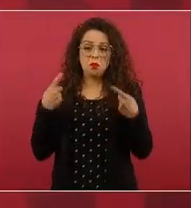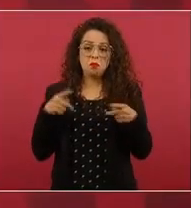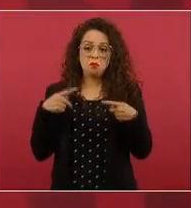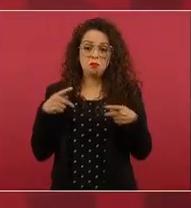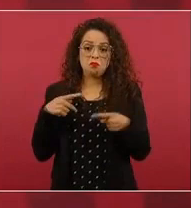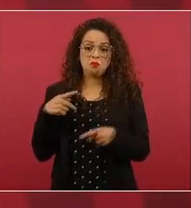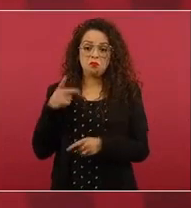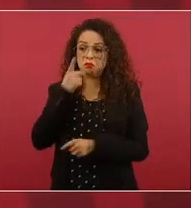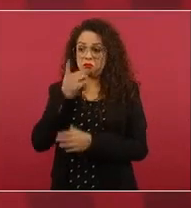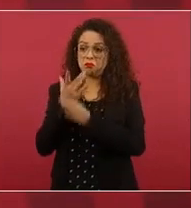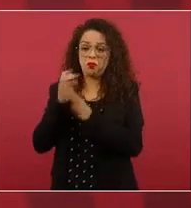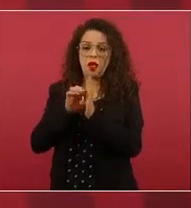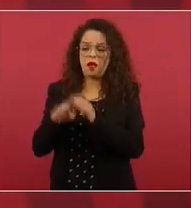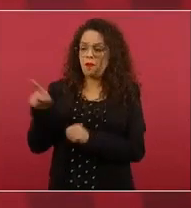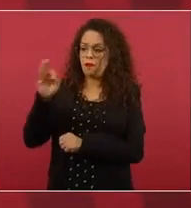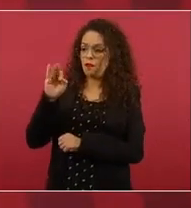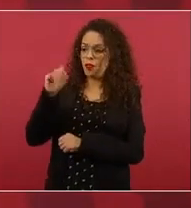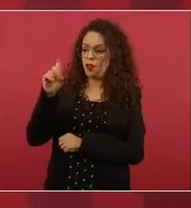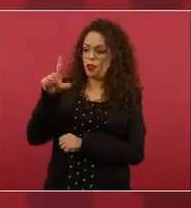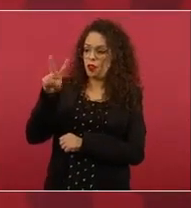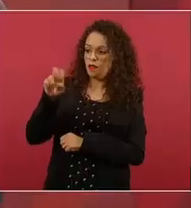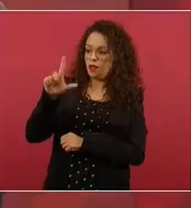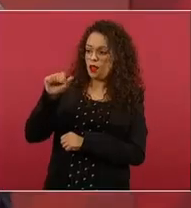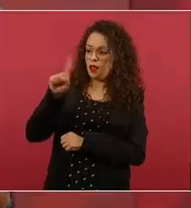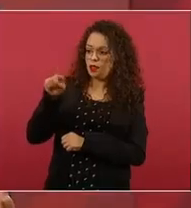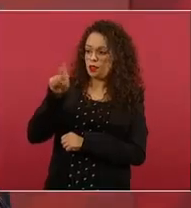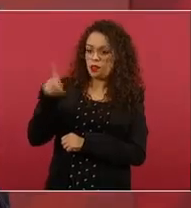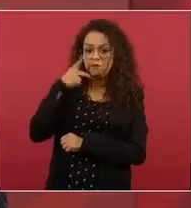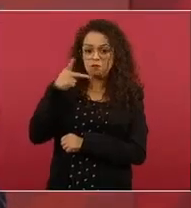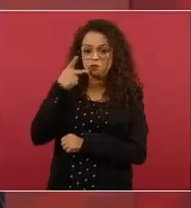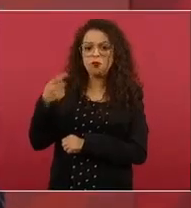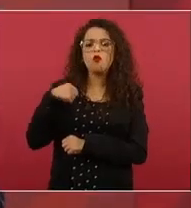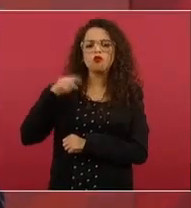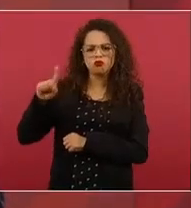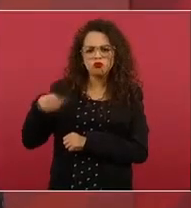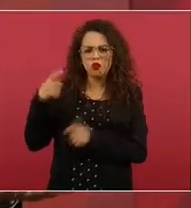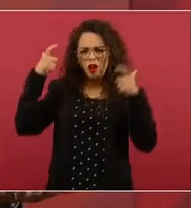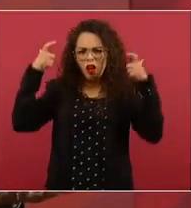como el finado Fidel Velázquez, soy charro y qué.